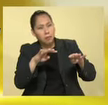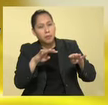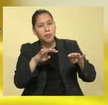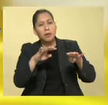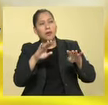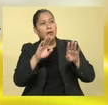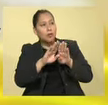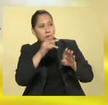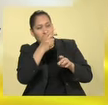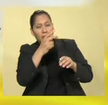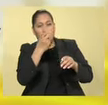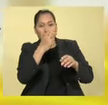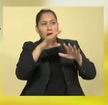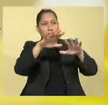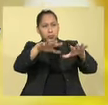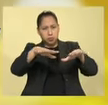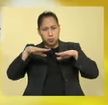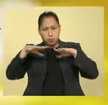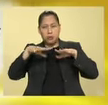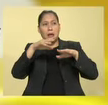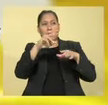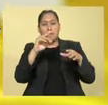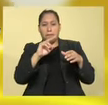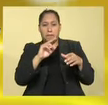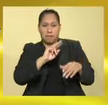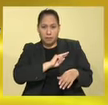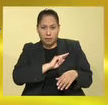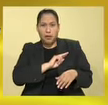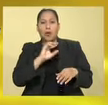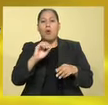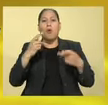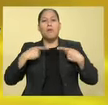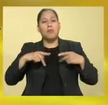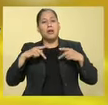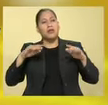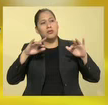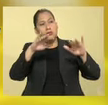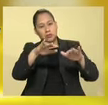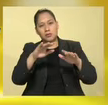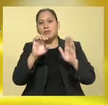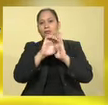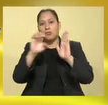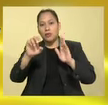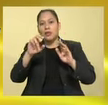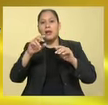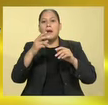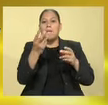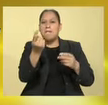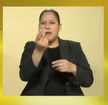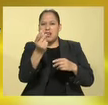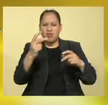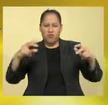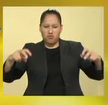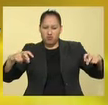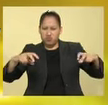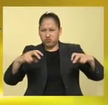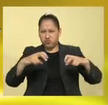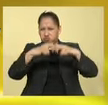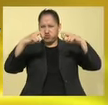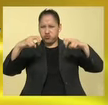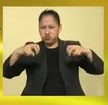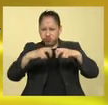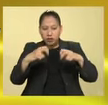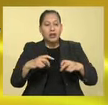de a mí esto se me hace sí ti las peleas de perros que tú te